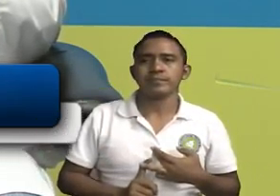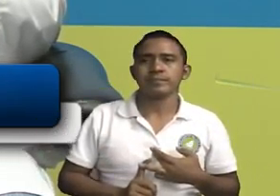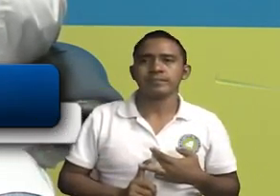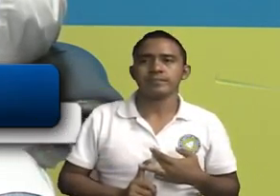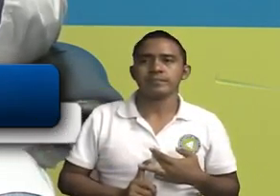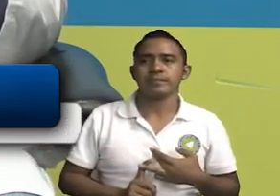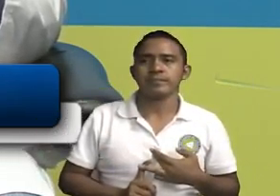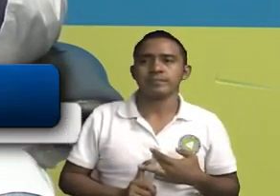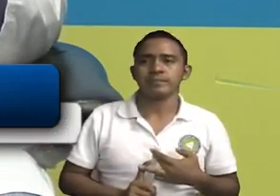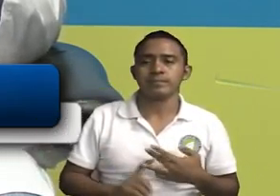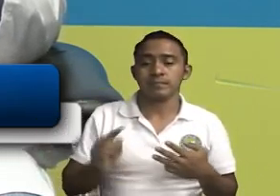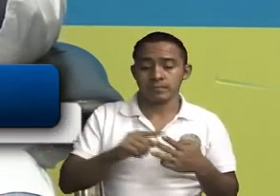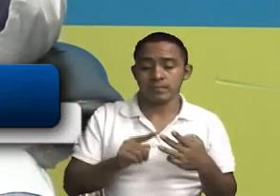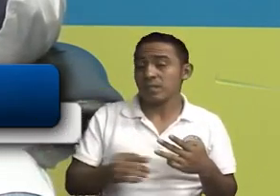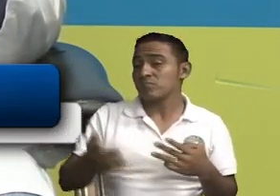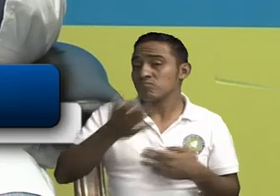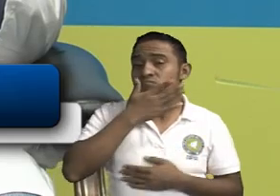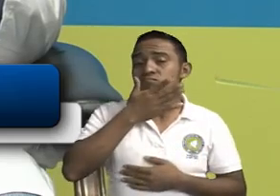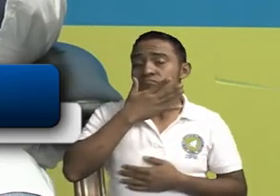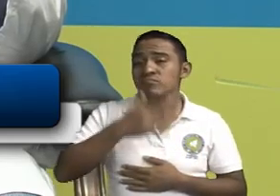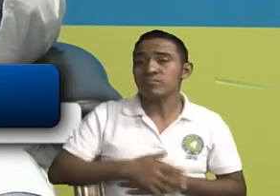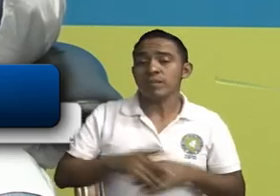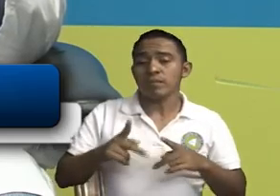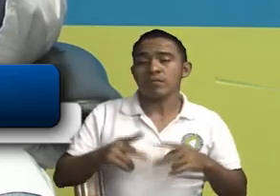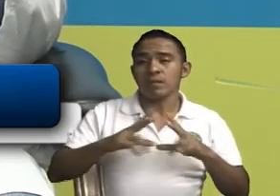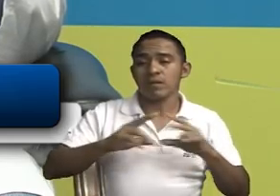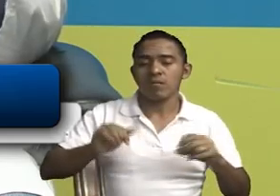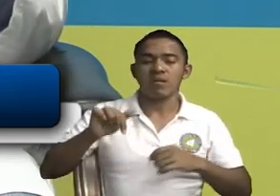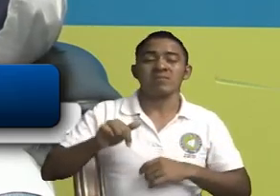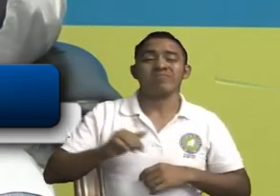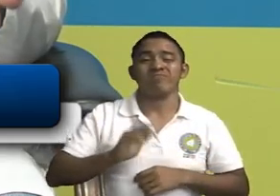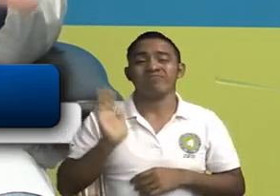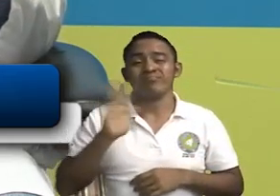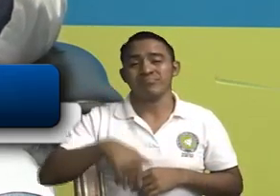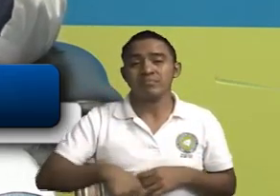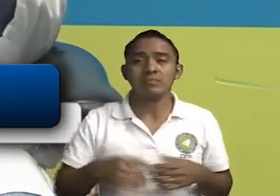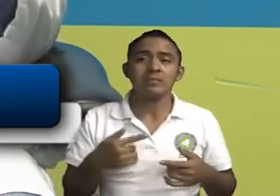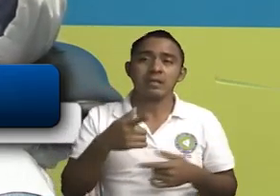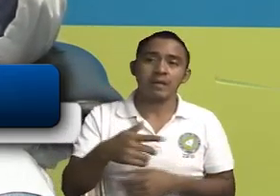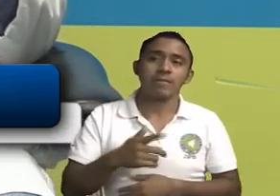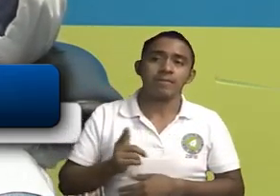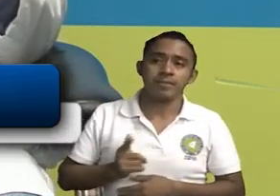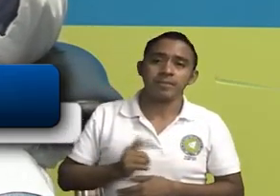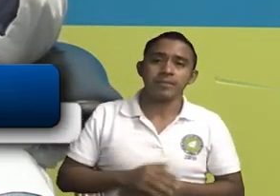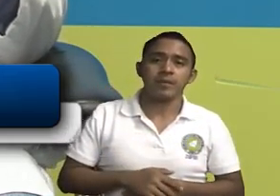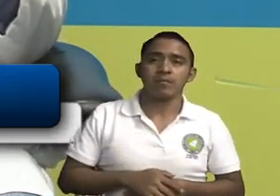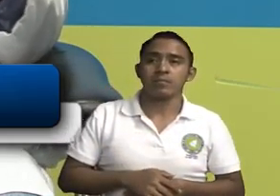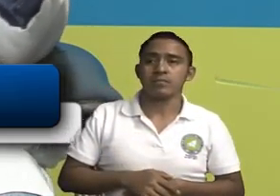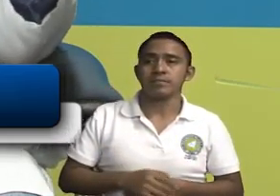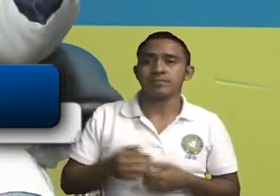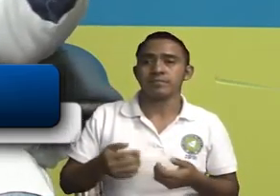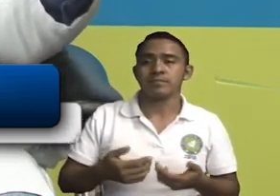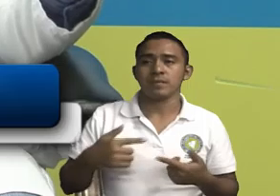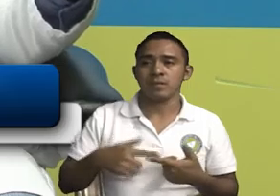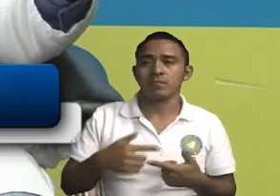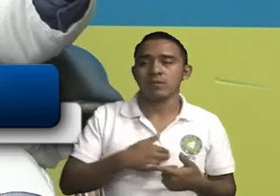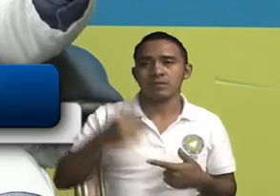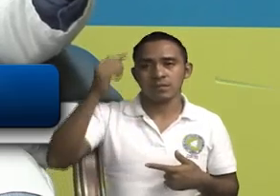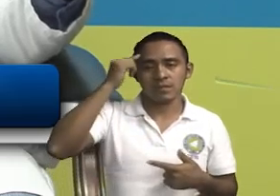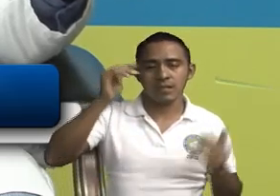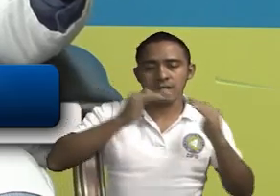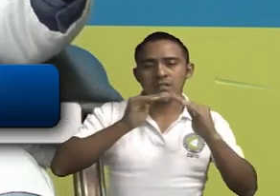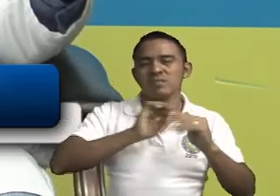O sea, vos sabés que eso es algo bien difícil. Bien difícil. O sea, por ejemplo, vos que tenés un trabajo pesado, llegar a la casa y pensar, voy a hacer ejercicio,